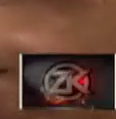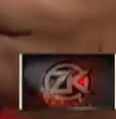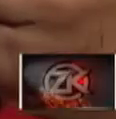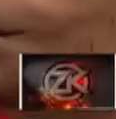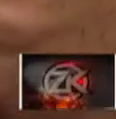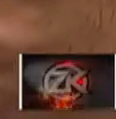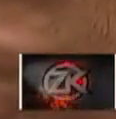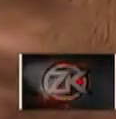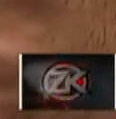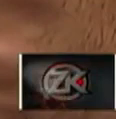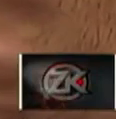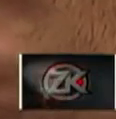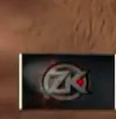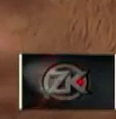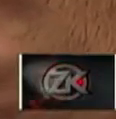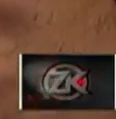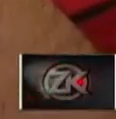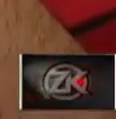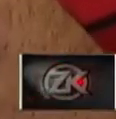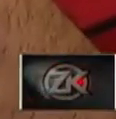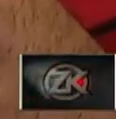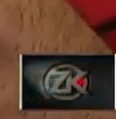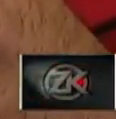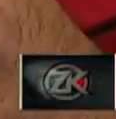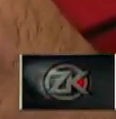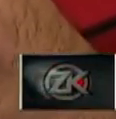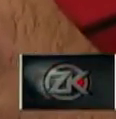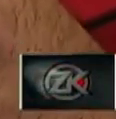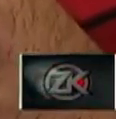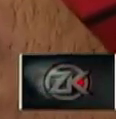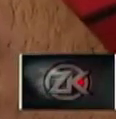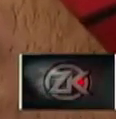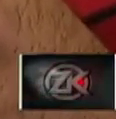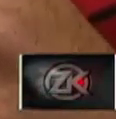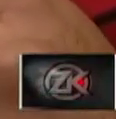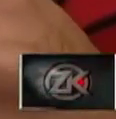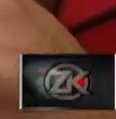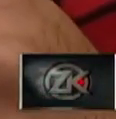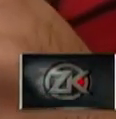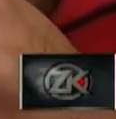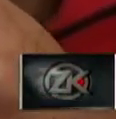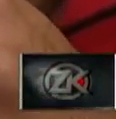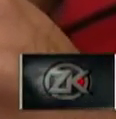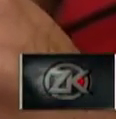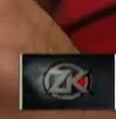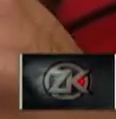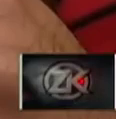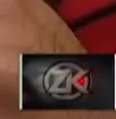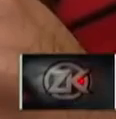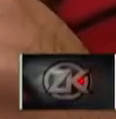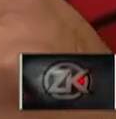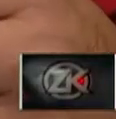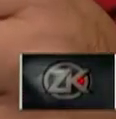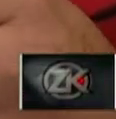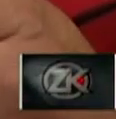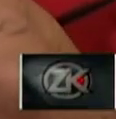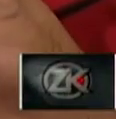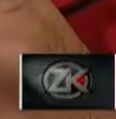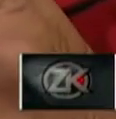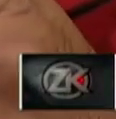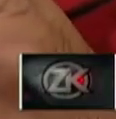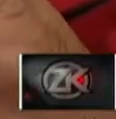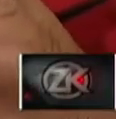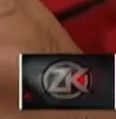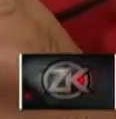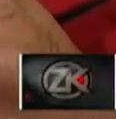Más cerca. Poncha más cerca esa firma, compadre, para que la vea. Dante Rivas. Aquí, la firma de aquí. ¿Tenemos aquí otra fotografía después